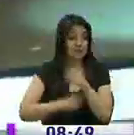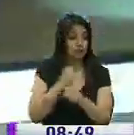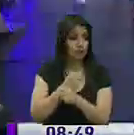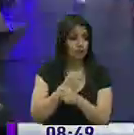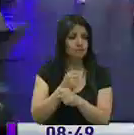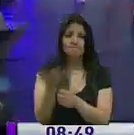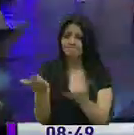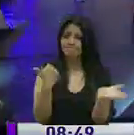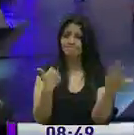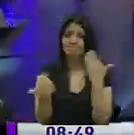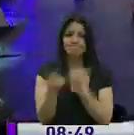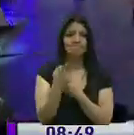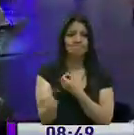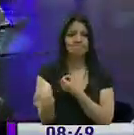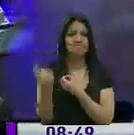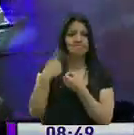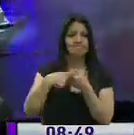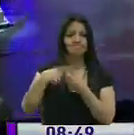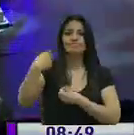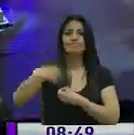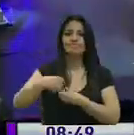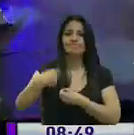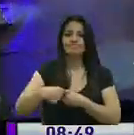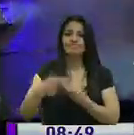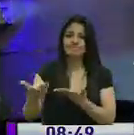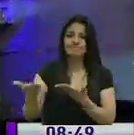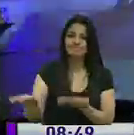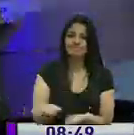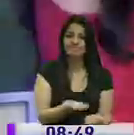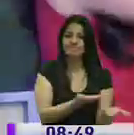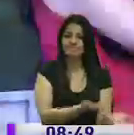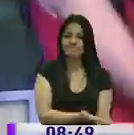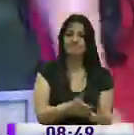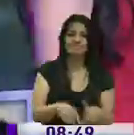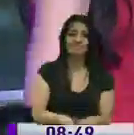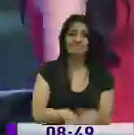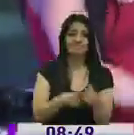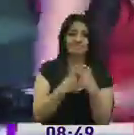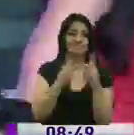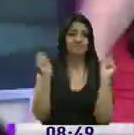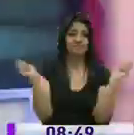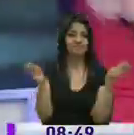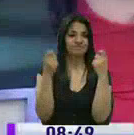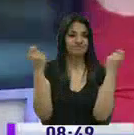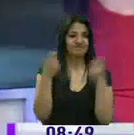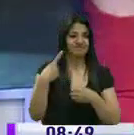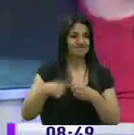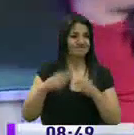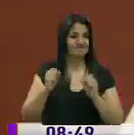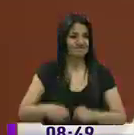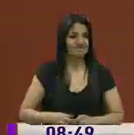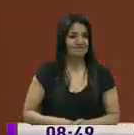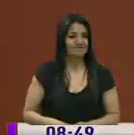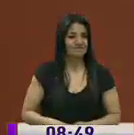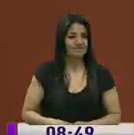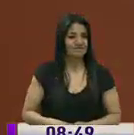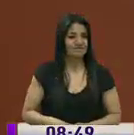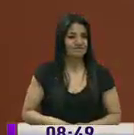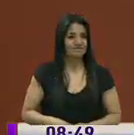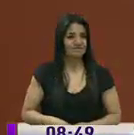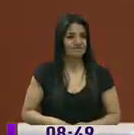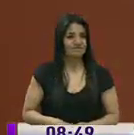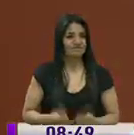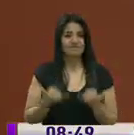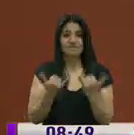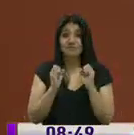para que se inscriban y participen de este evento que es el inicio de las festividades de la ciudad que esta es su oportunidad